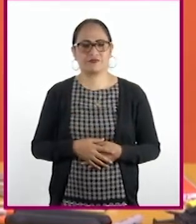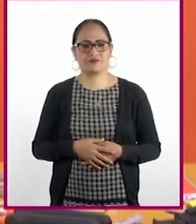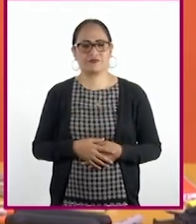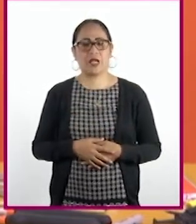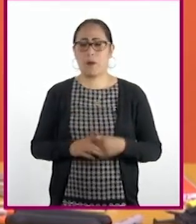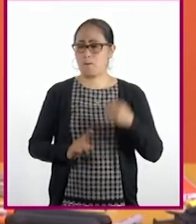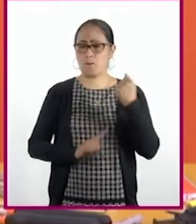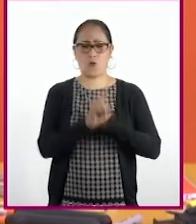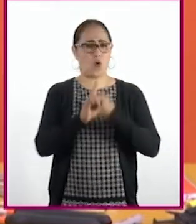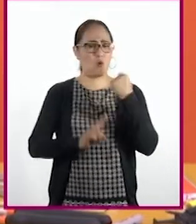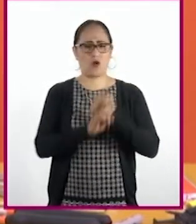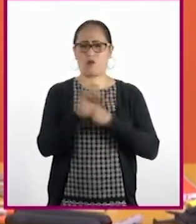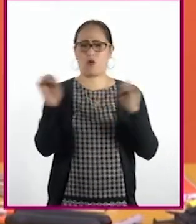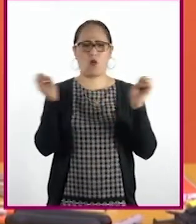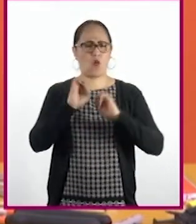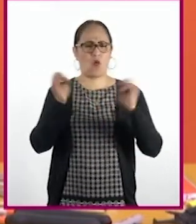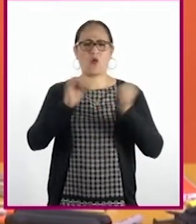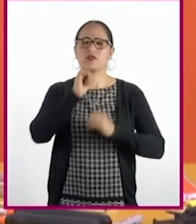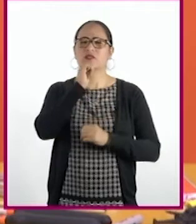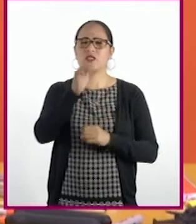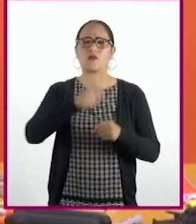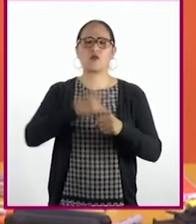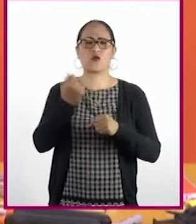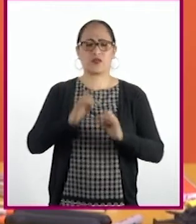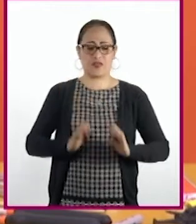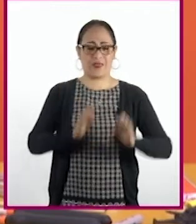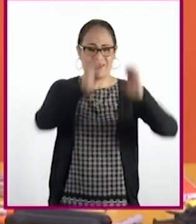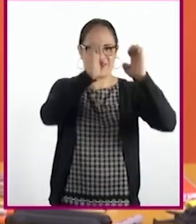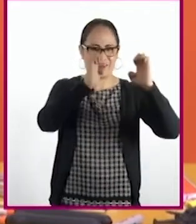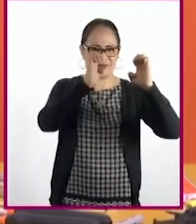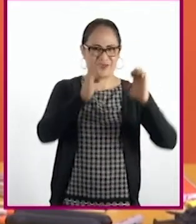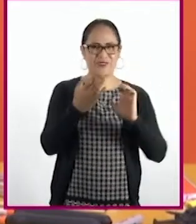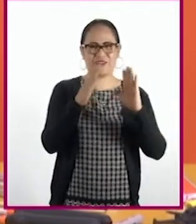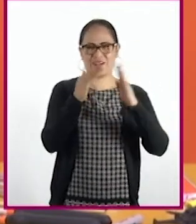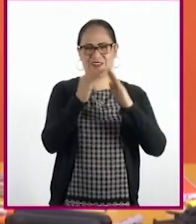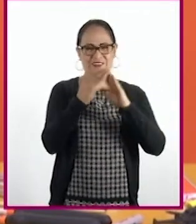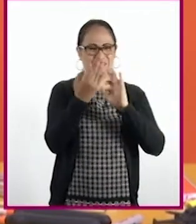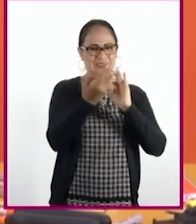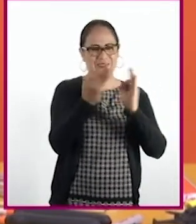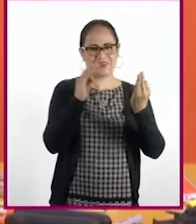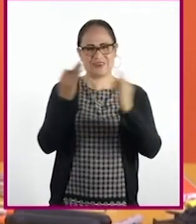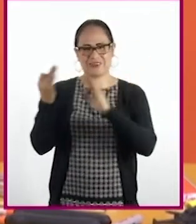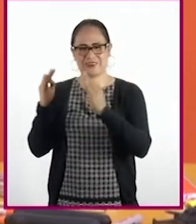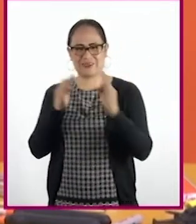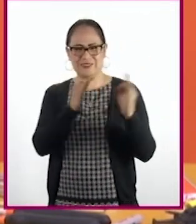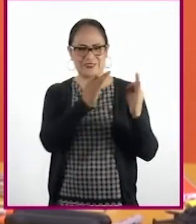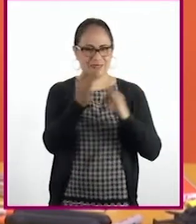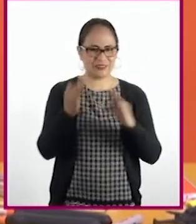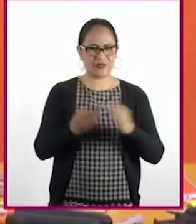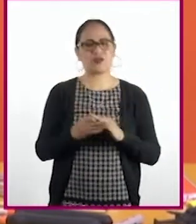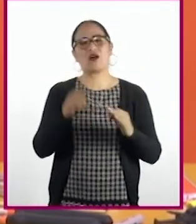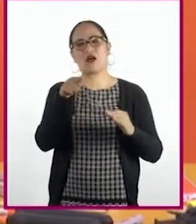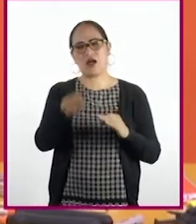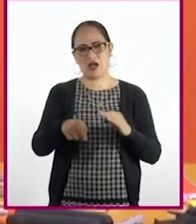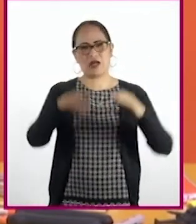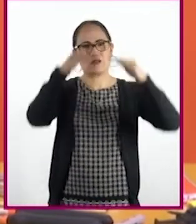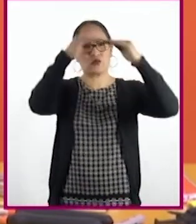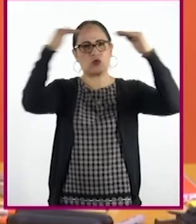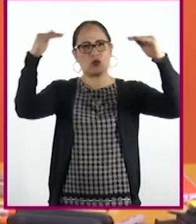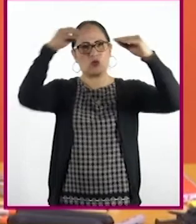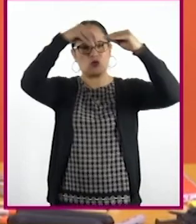mayor problema, porque normalmente los edificios de las unidades habitacionales tienen el desagüe de su